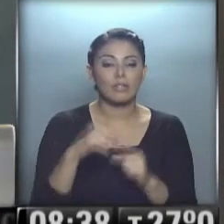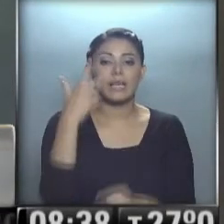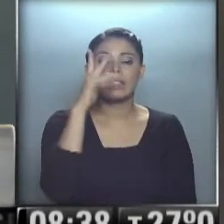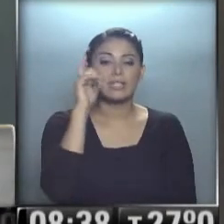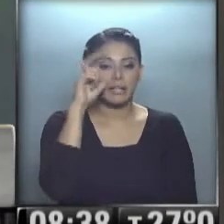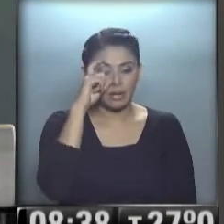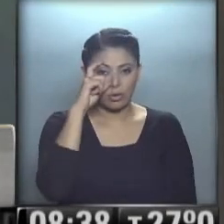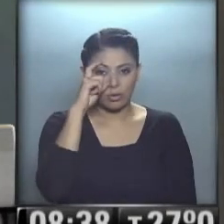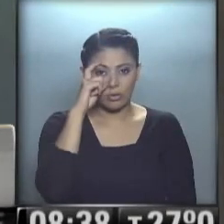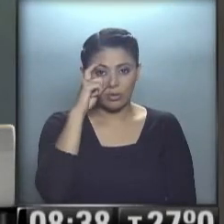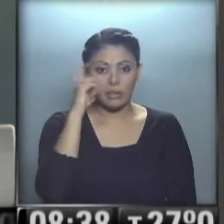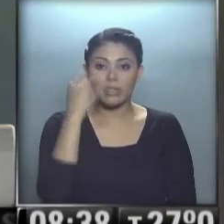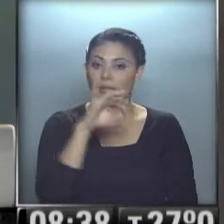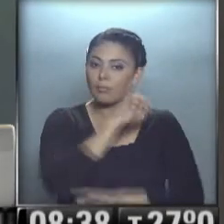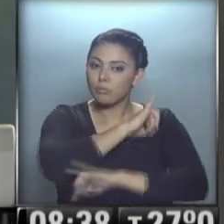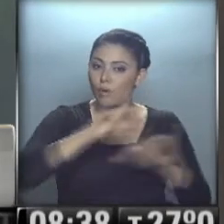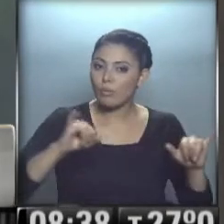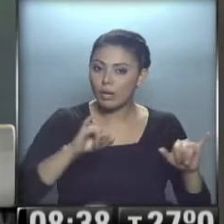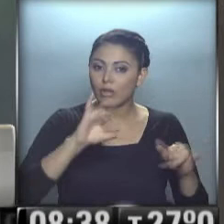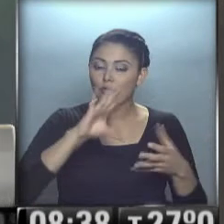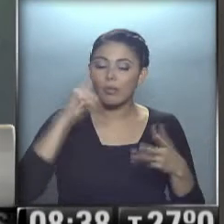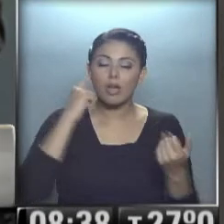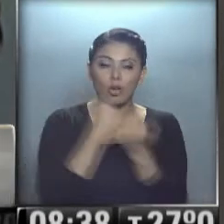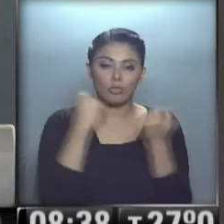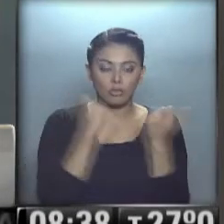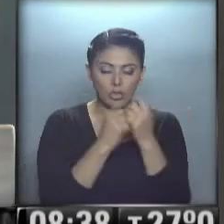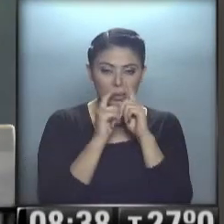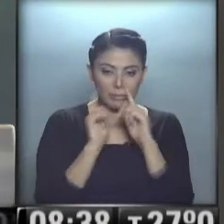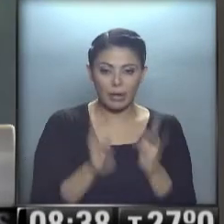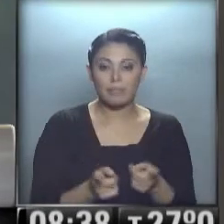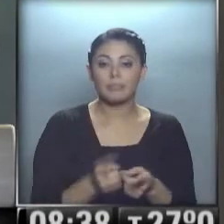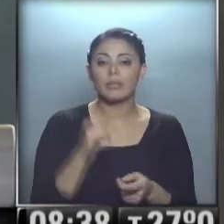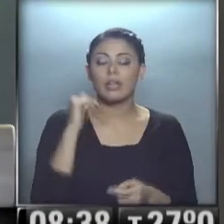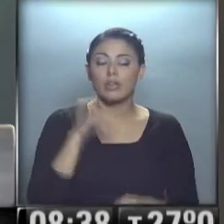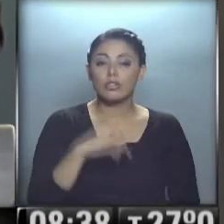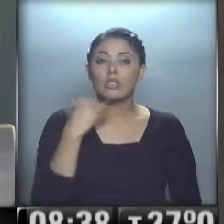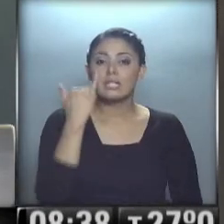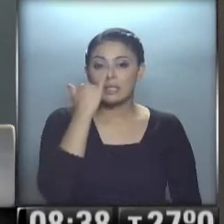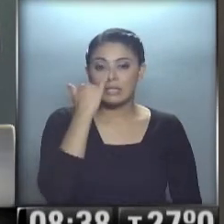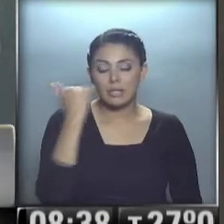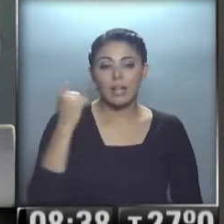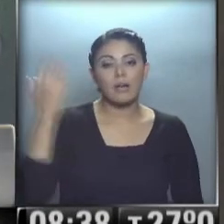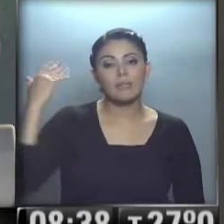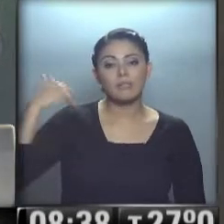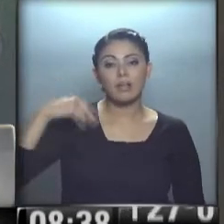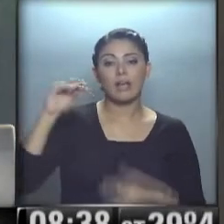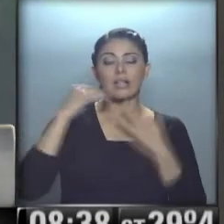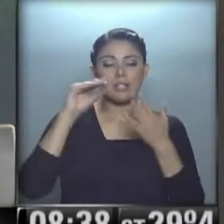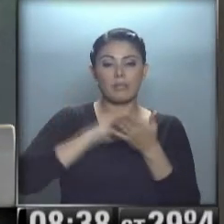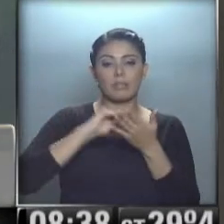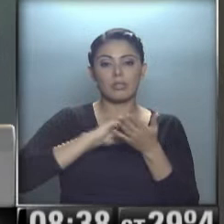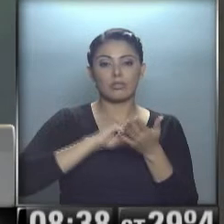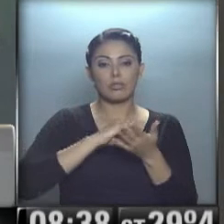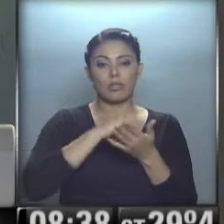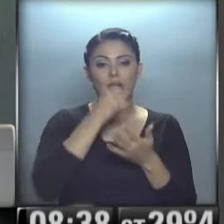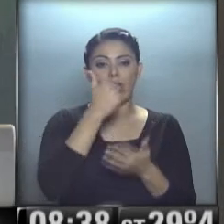enero, con publicación y un sistema de fiscalización y control. Nosotros hemos promovido a partir de la Administración Federal de Ingresos Públicos